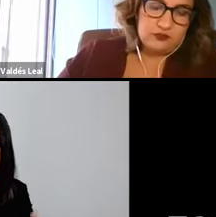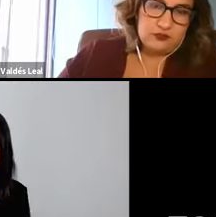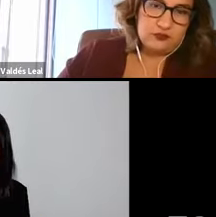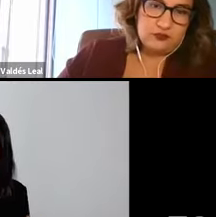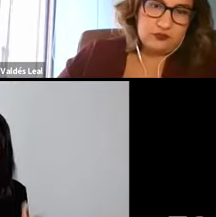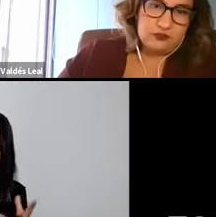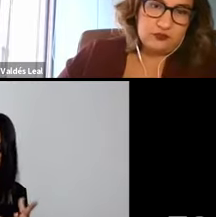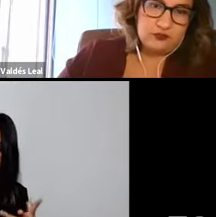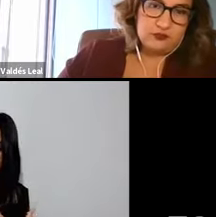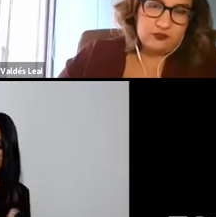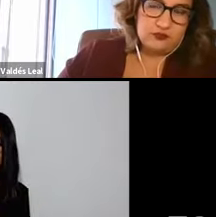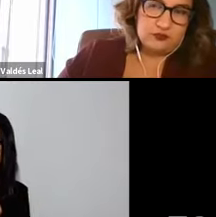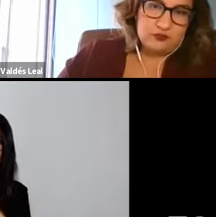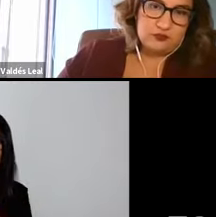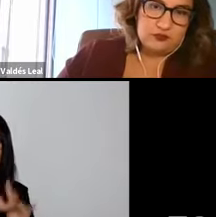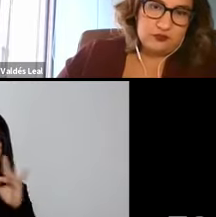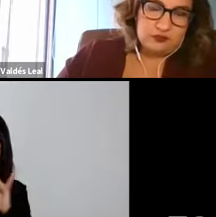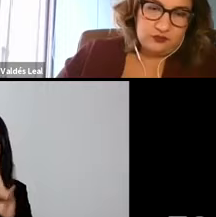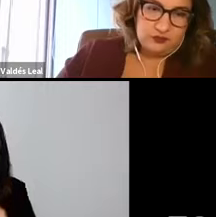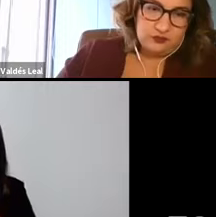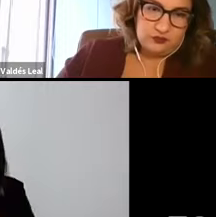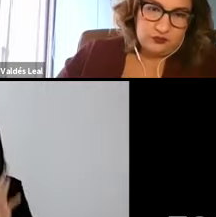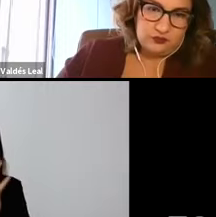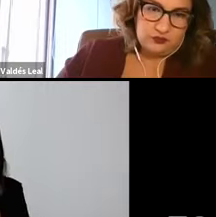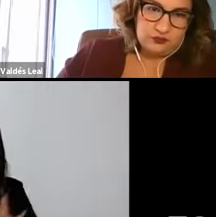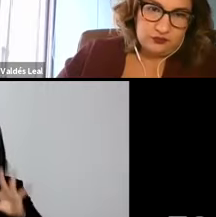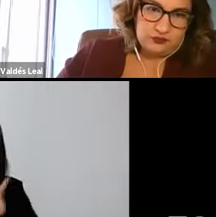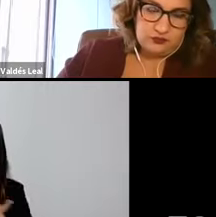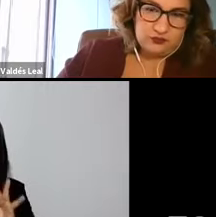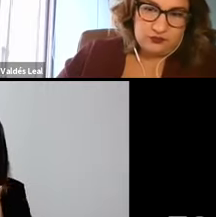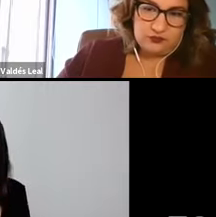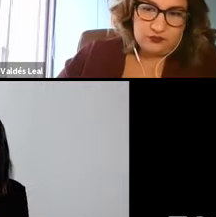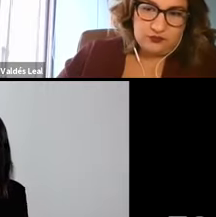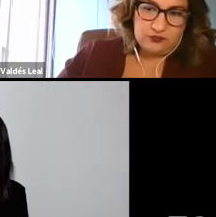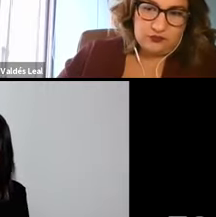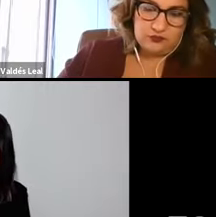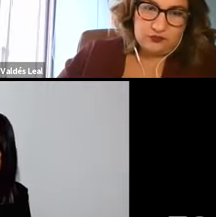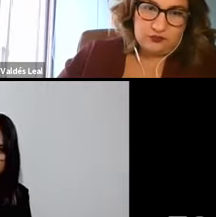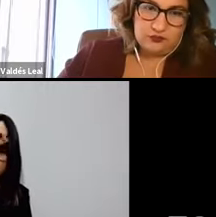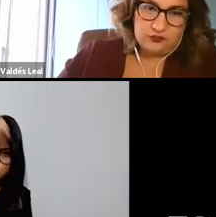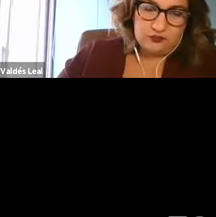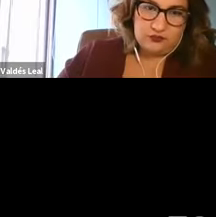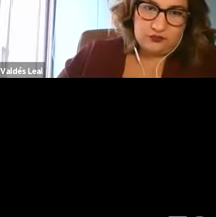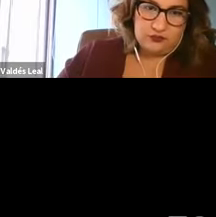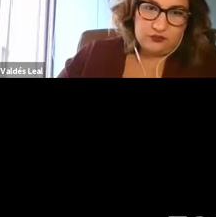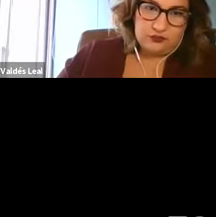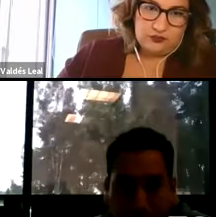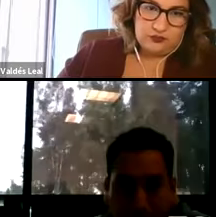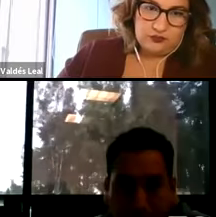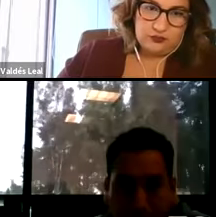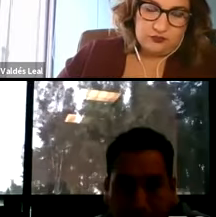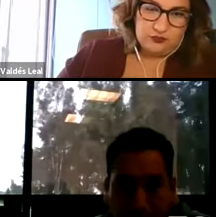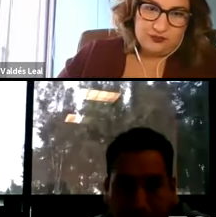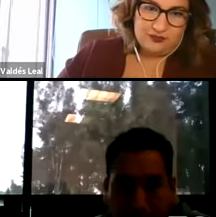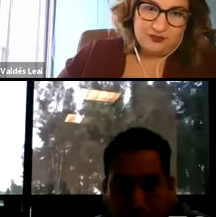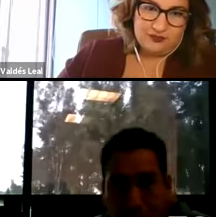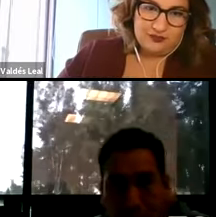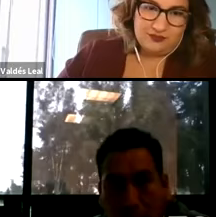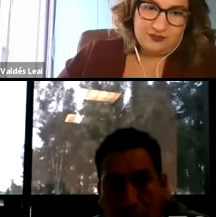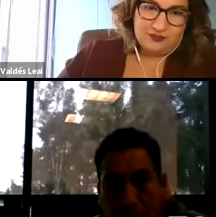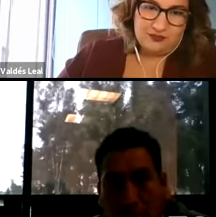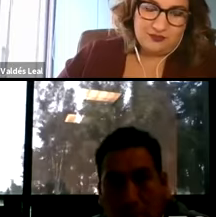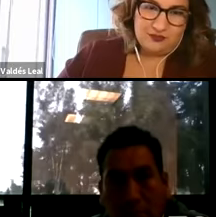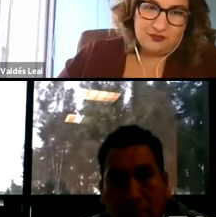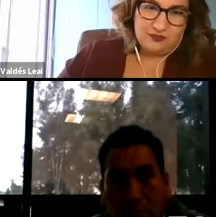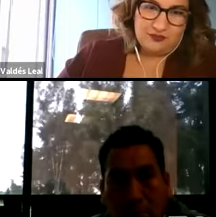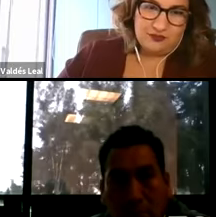por acompañarnos el día de hoy y compartir, pues, todos sus conocimientos con nosotros y este